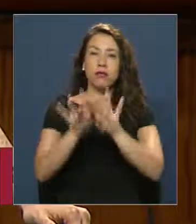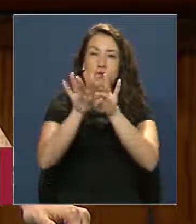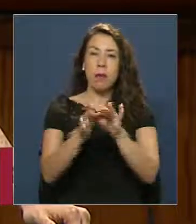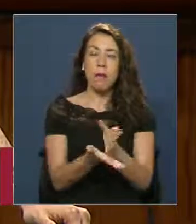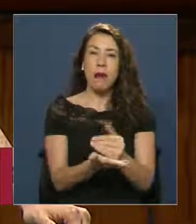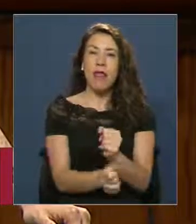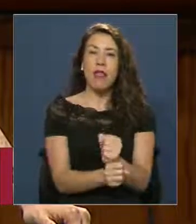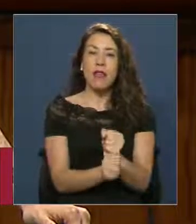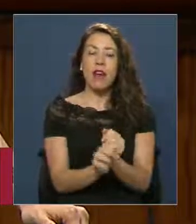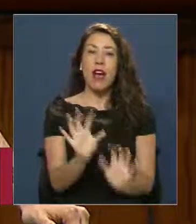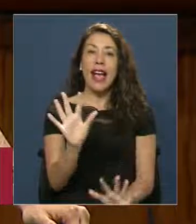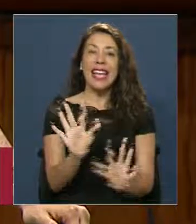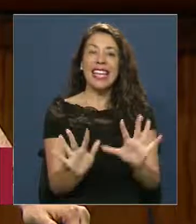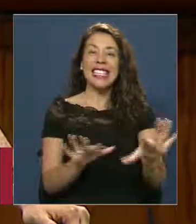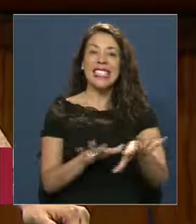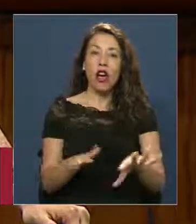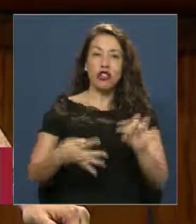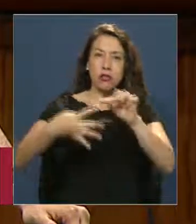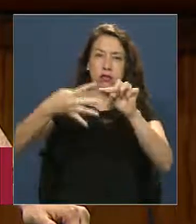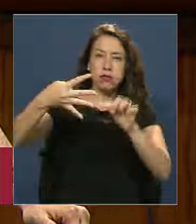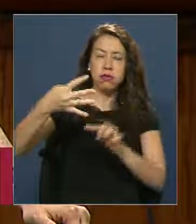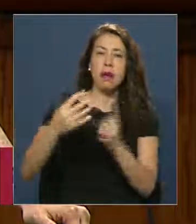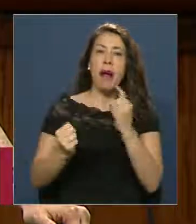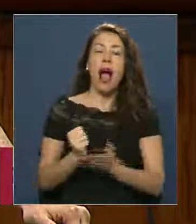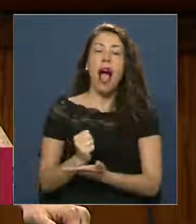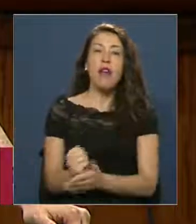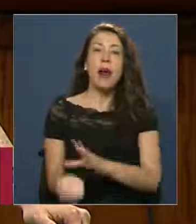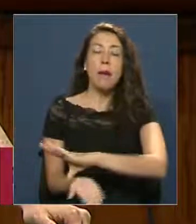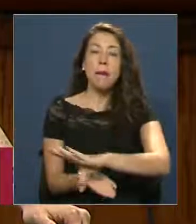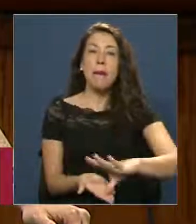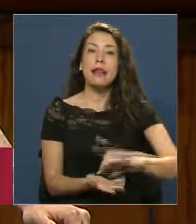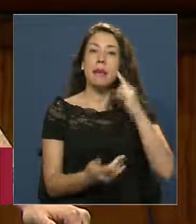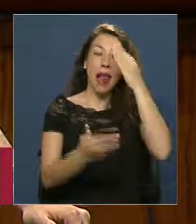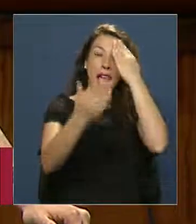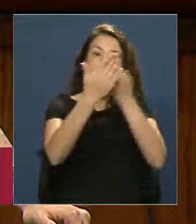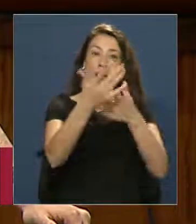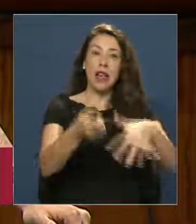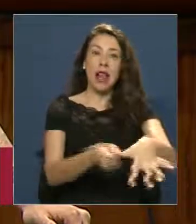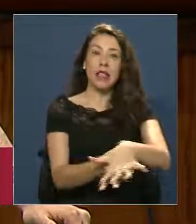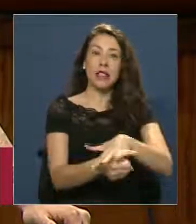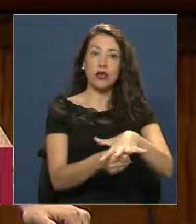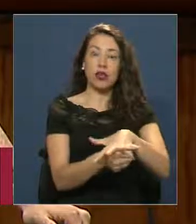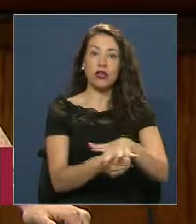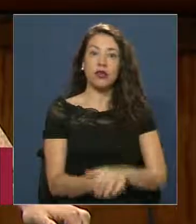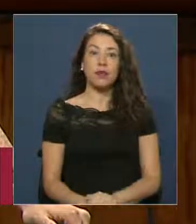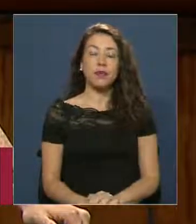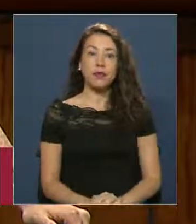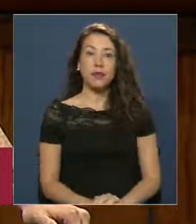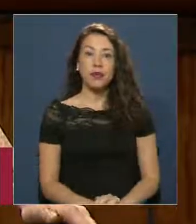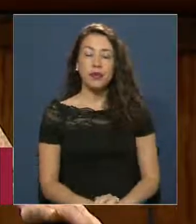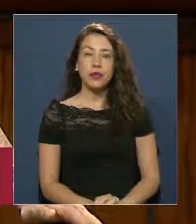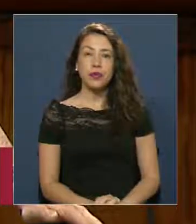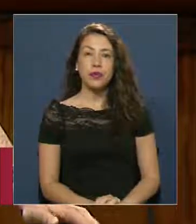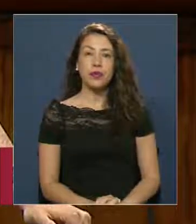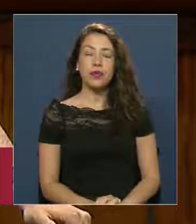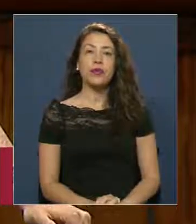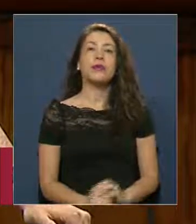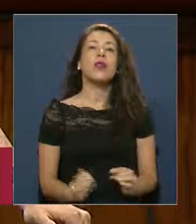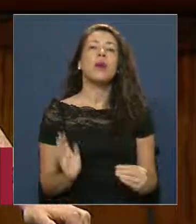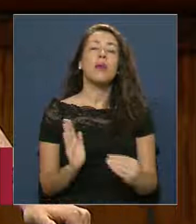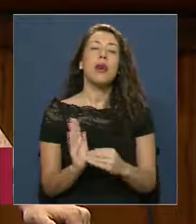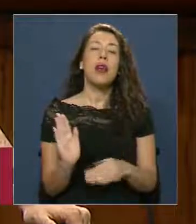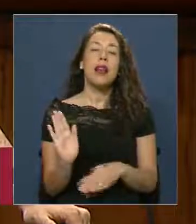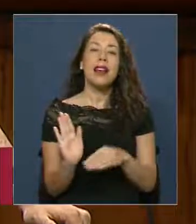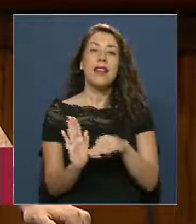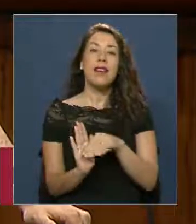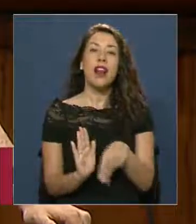plan de acción con 15 acciones concretas para ayudar a los países a hacer frente a este fenómeno. Dichos planes de acción fijan ciertos